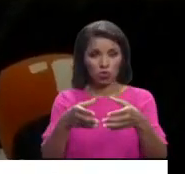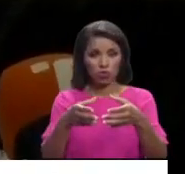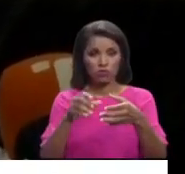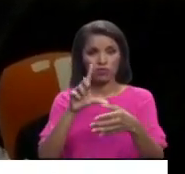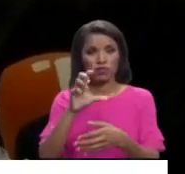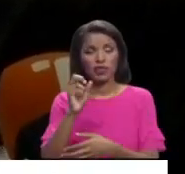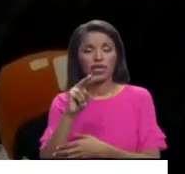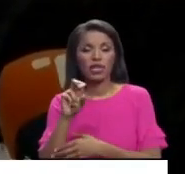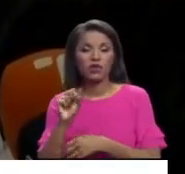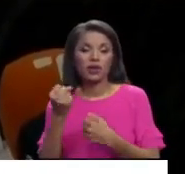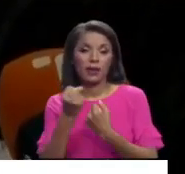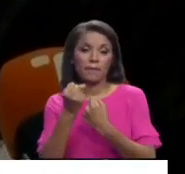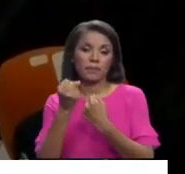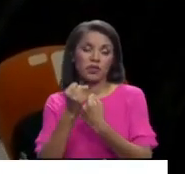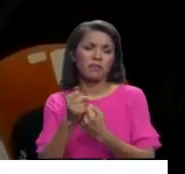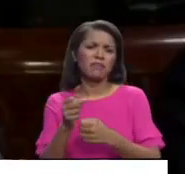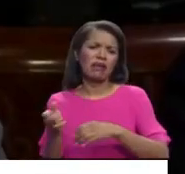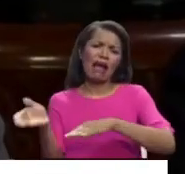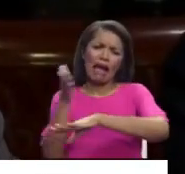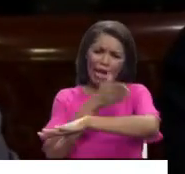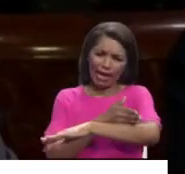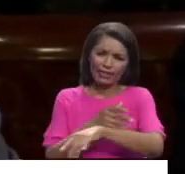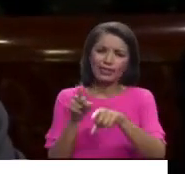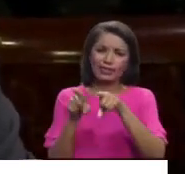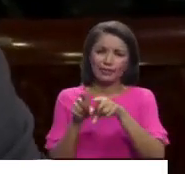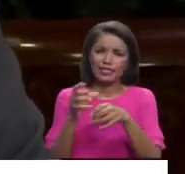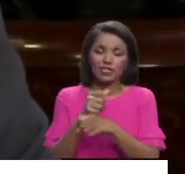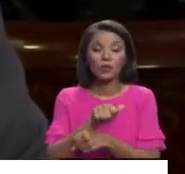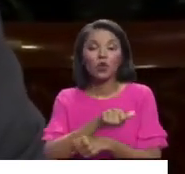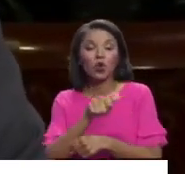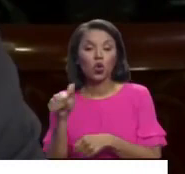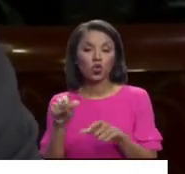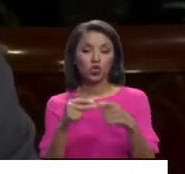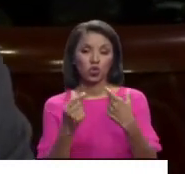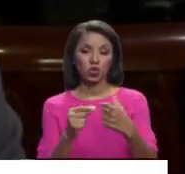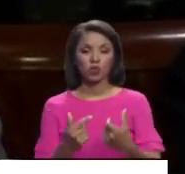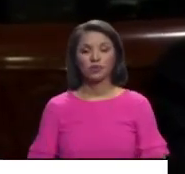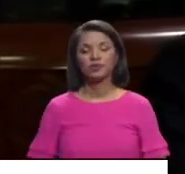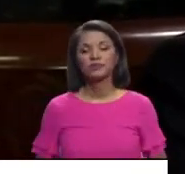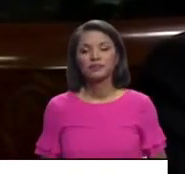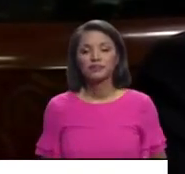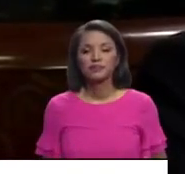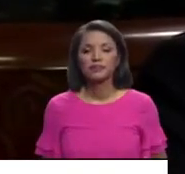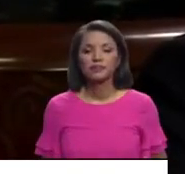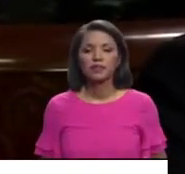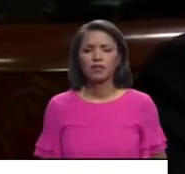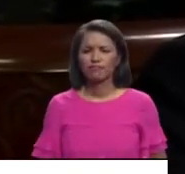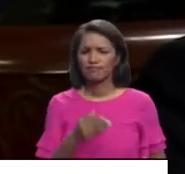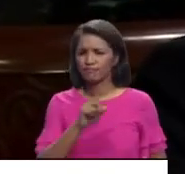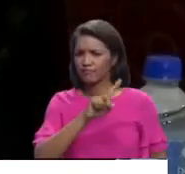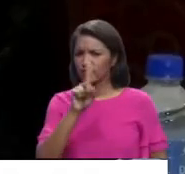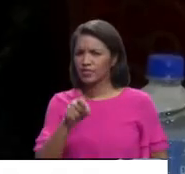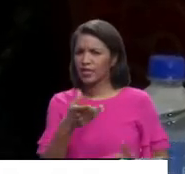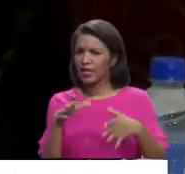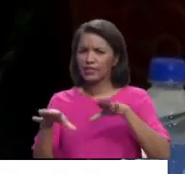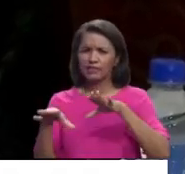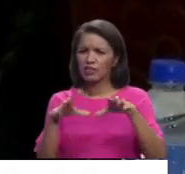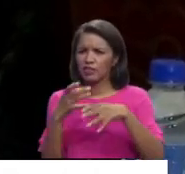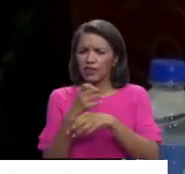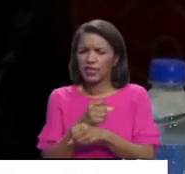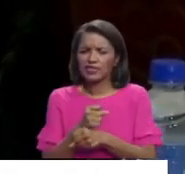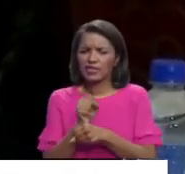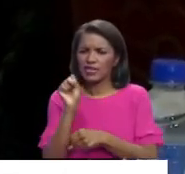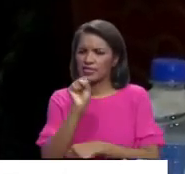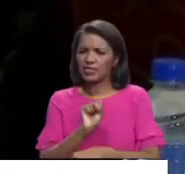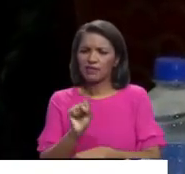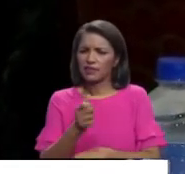ha celebrado en otros años anteriores con otras organizaciones. ¿Qué tipo de actividades van a poder disfrutar las familias panameñas y también